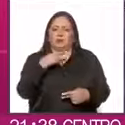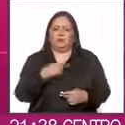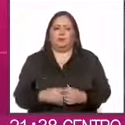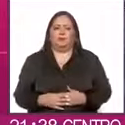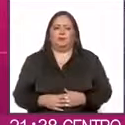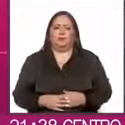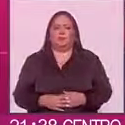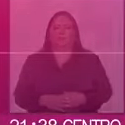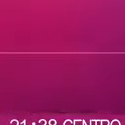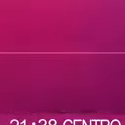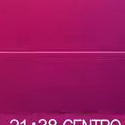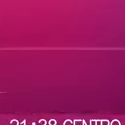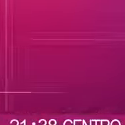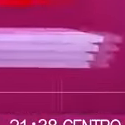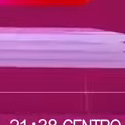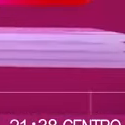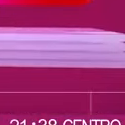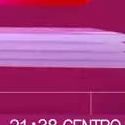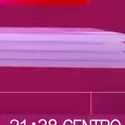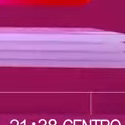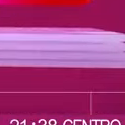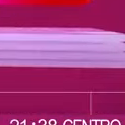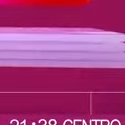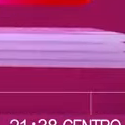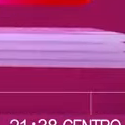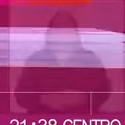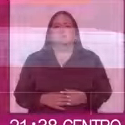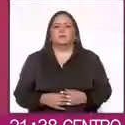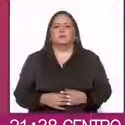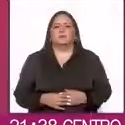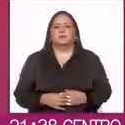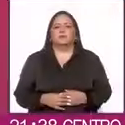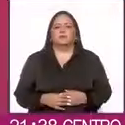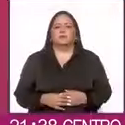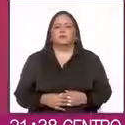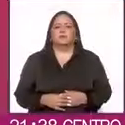Y ahora...